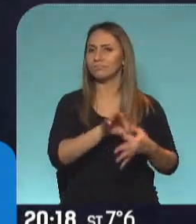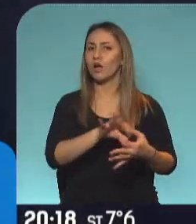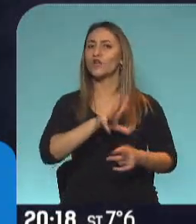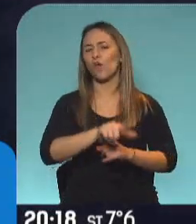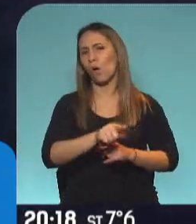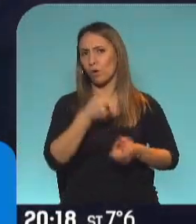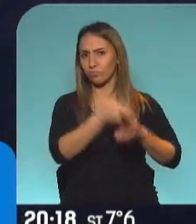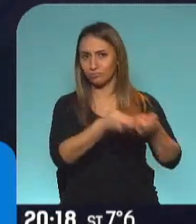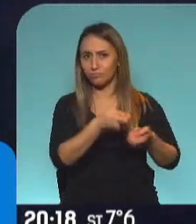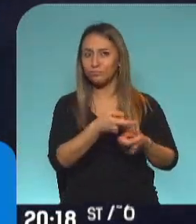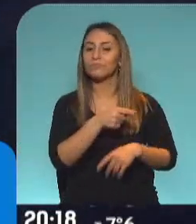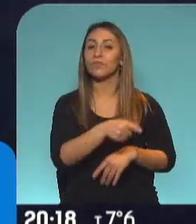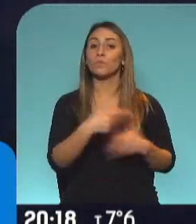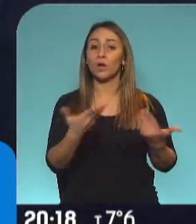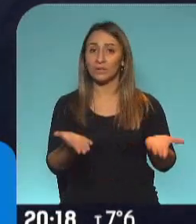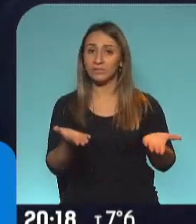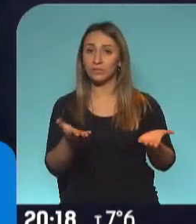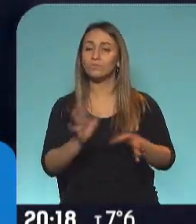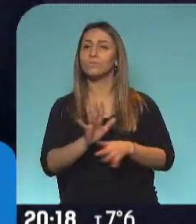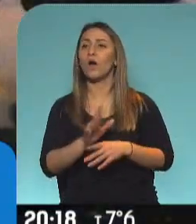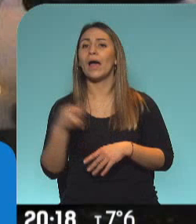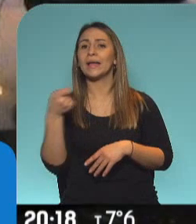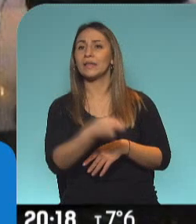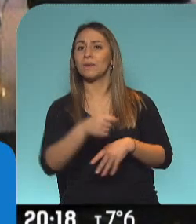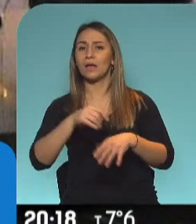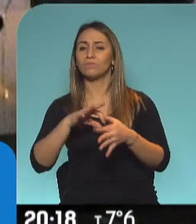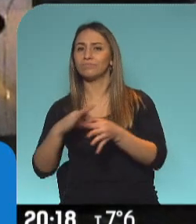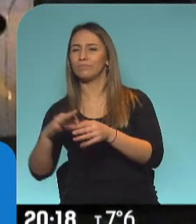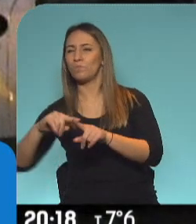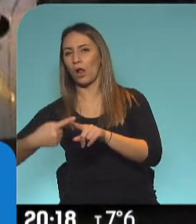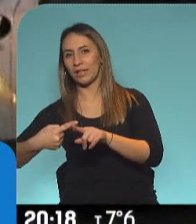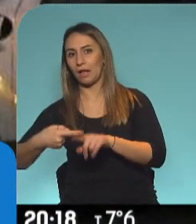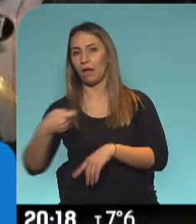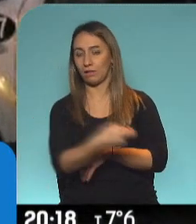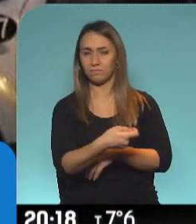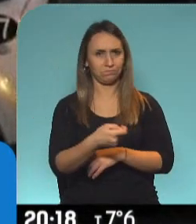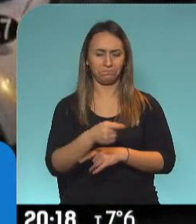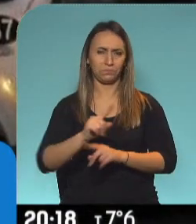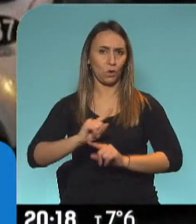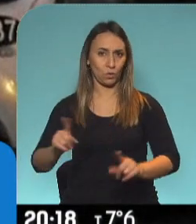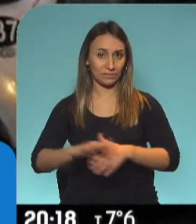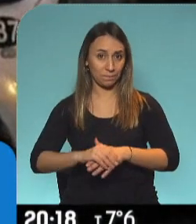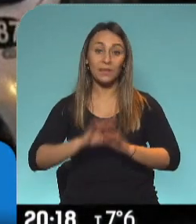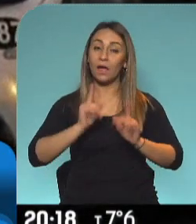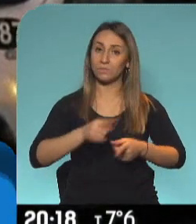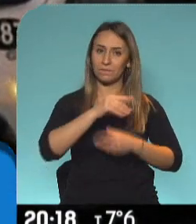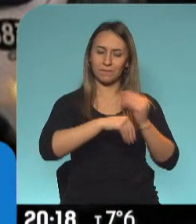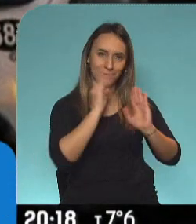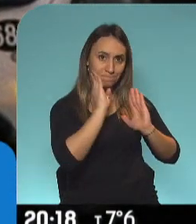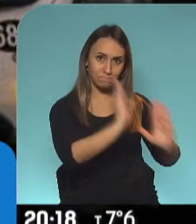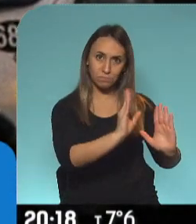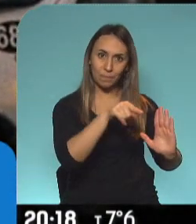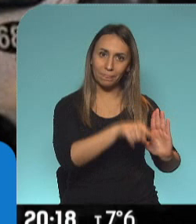cual descartó el móvil de un crimen político. En el mismo sentido, se pronunció su familia, que apunta a un